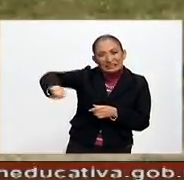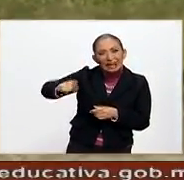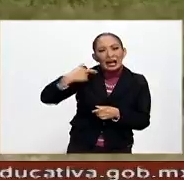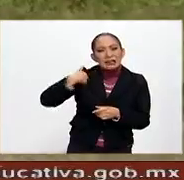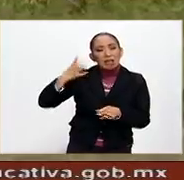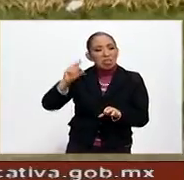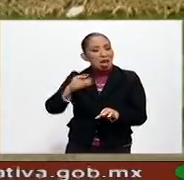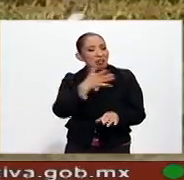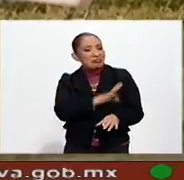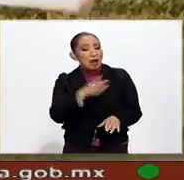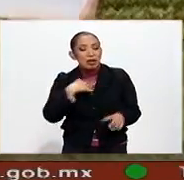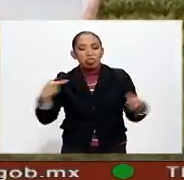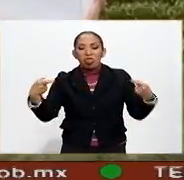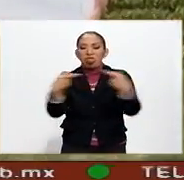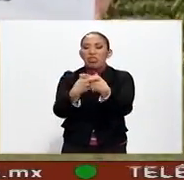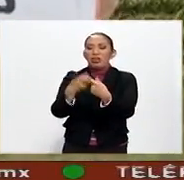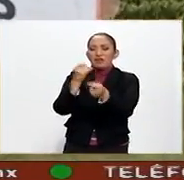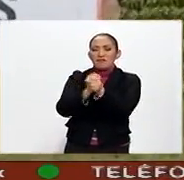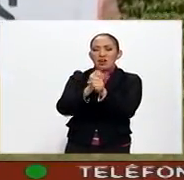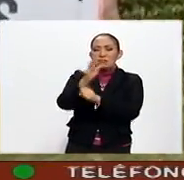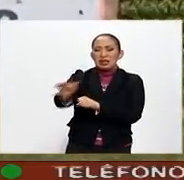de tergiversar,